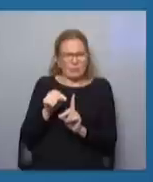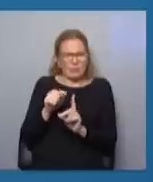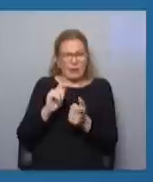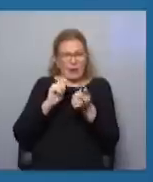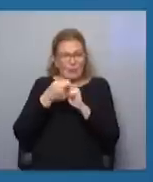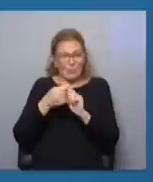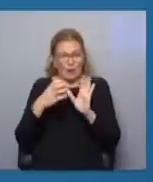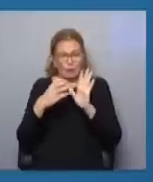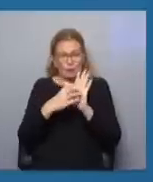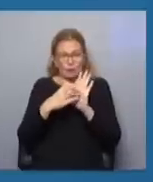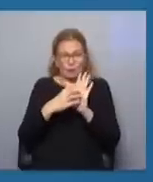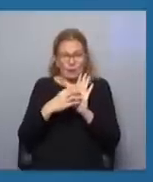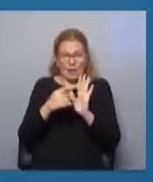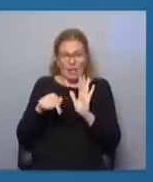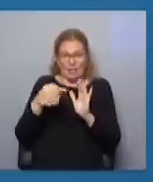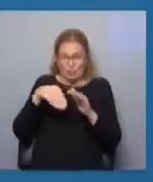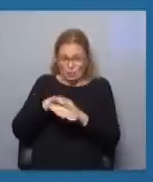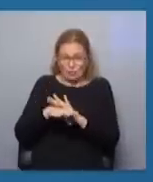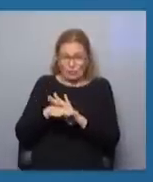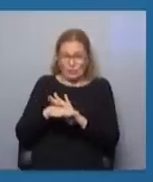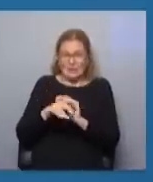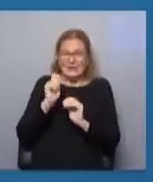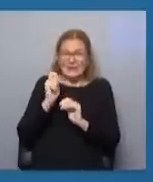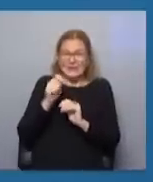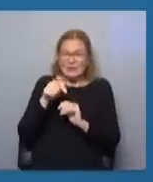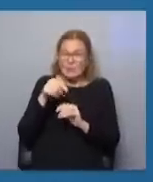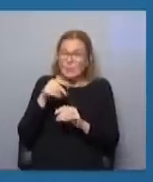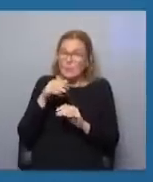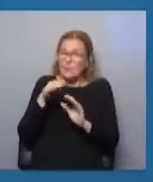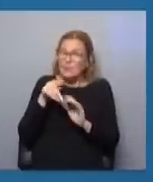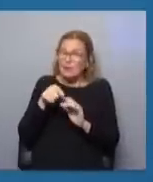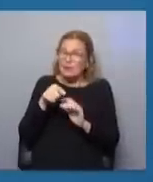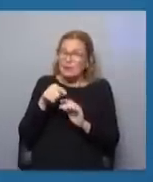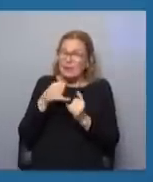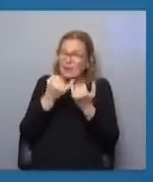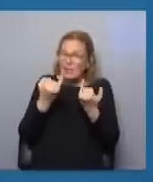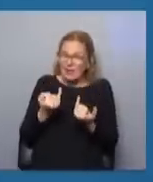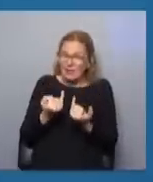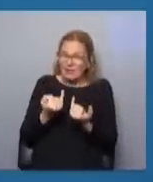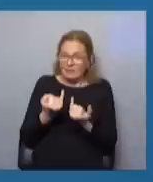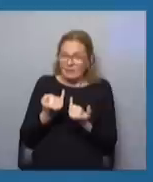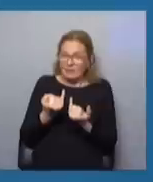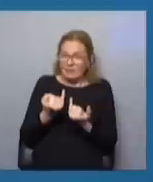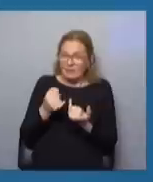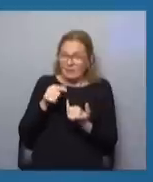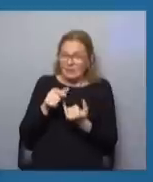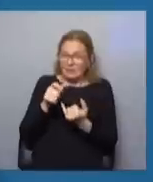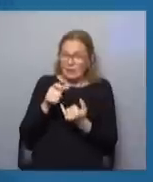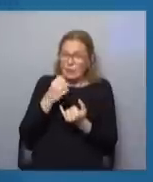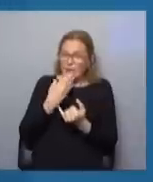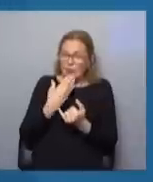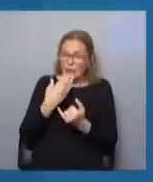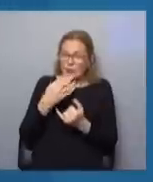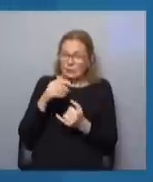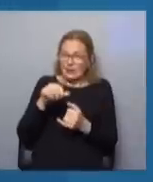reforma constitucional hay internas que marcan quiénes son y a partir de ese día ese es el mejor de mis